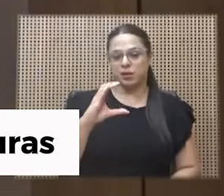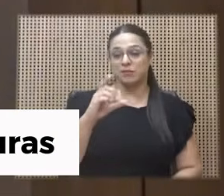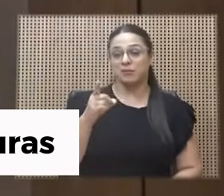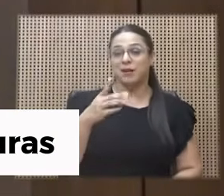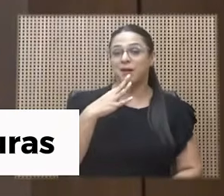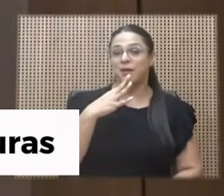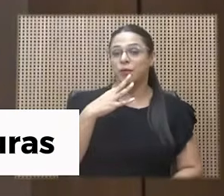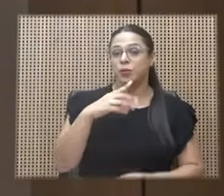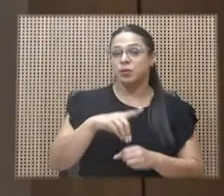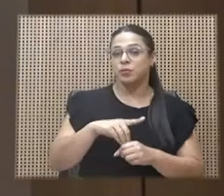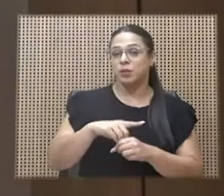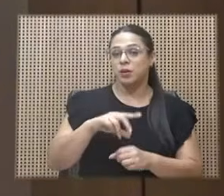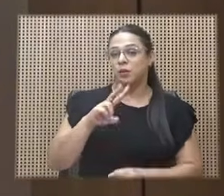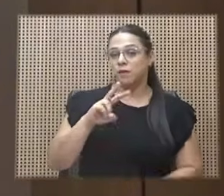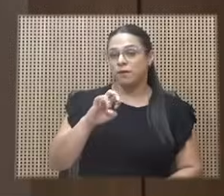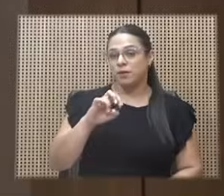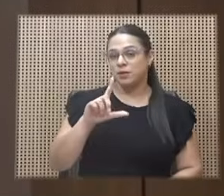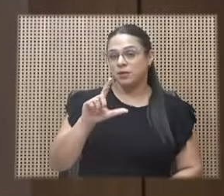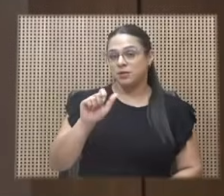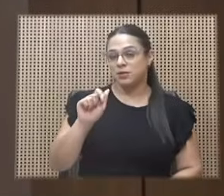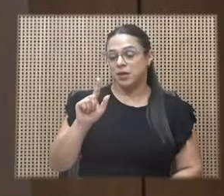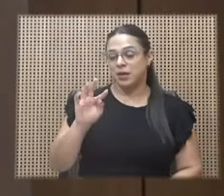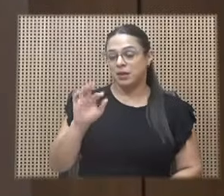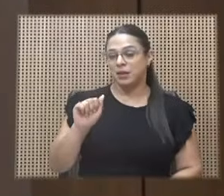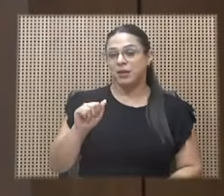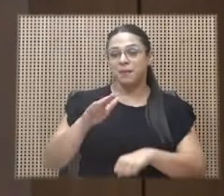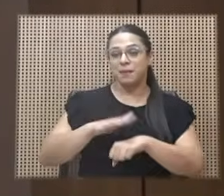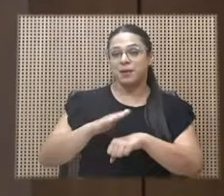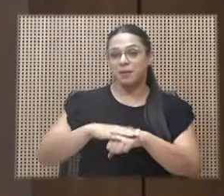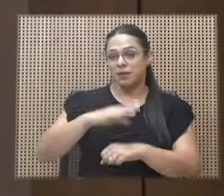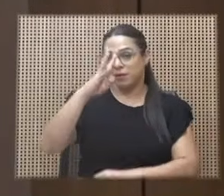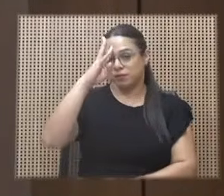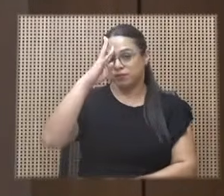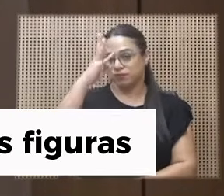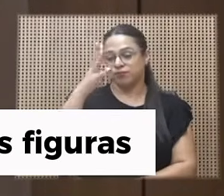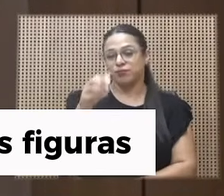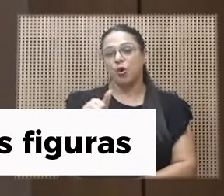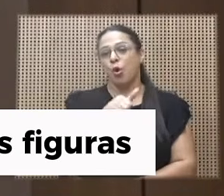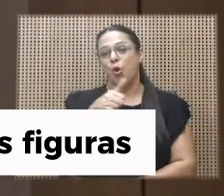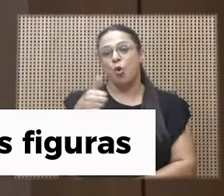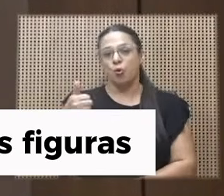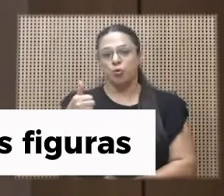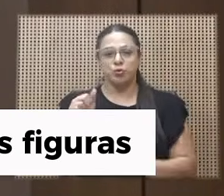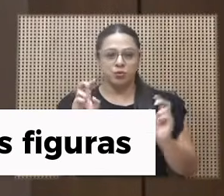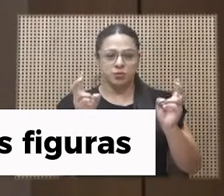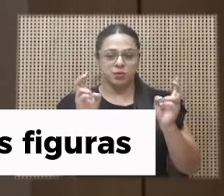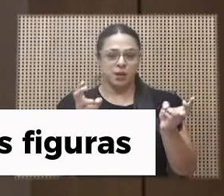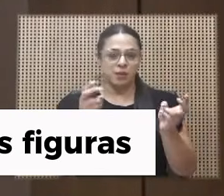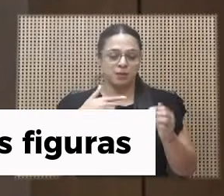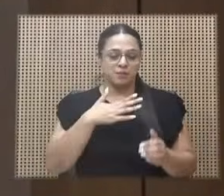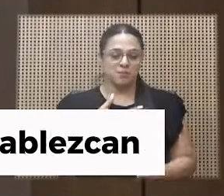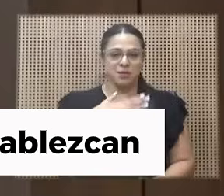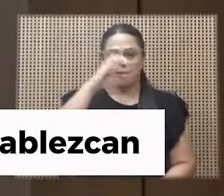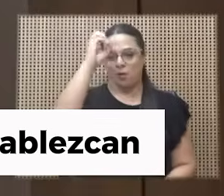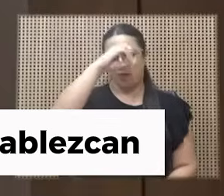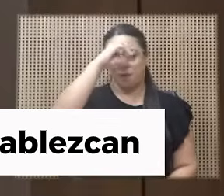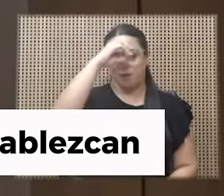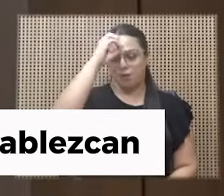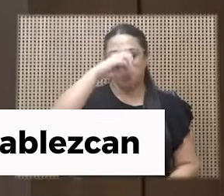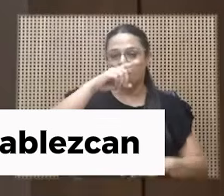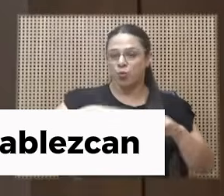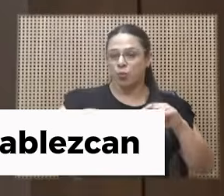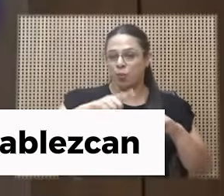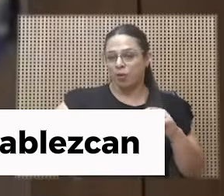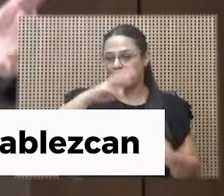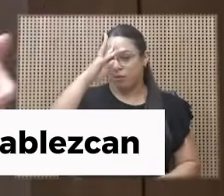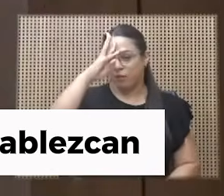crear otras figuras, que es absolutamente de reserva de ley, y en mi opinión no se pueden crear otras figuras, porque para eso es la